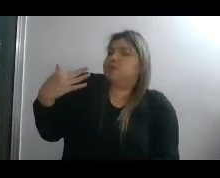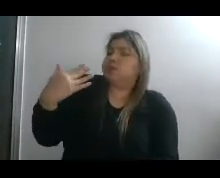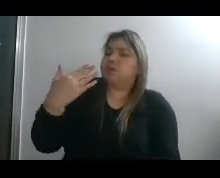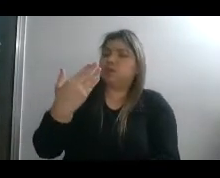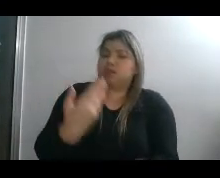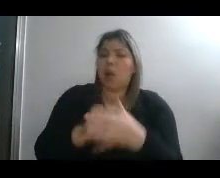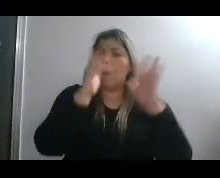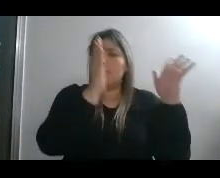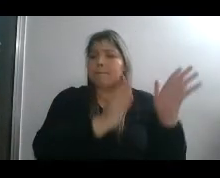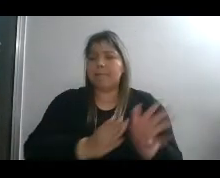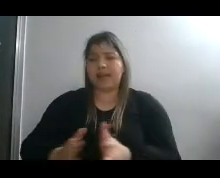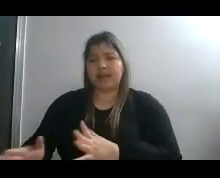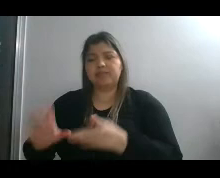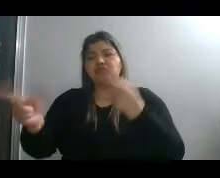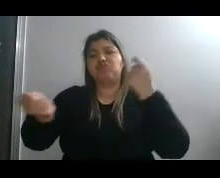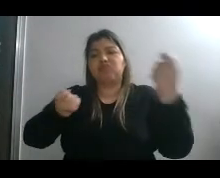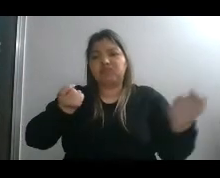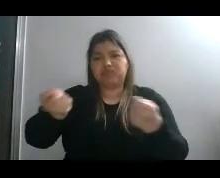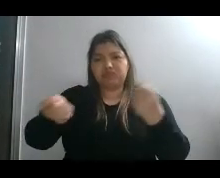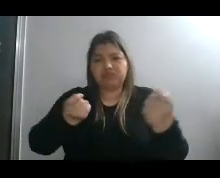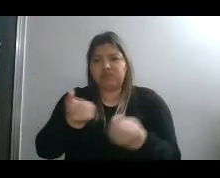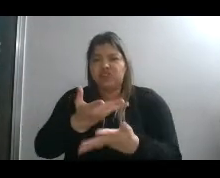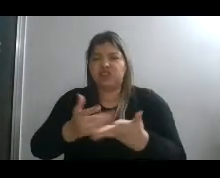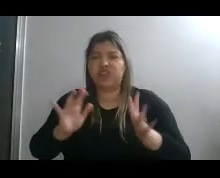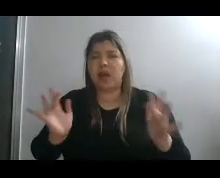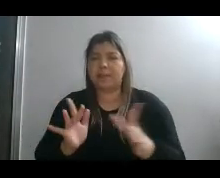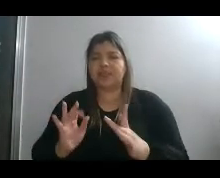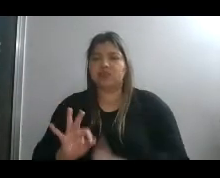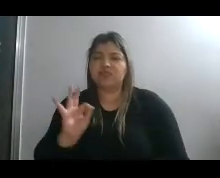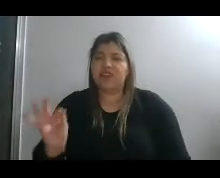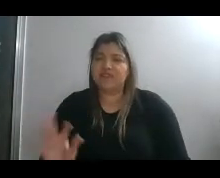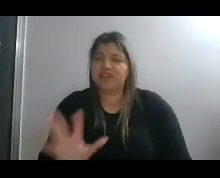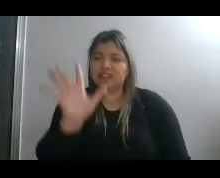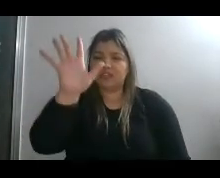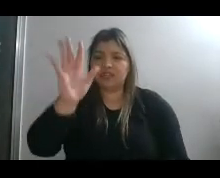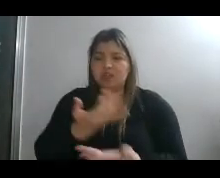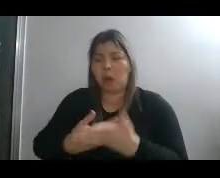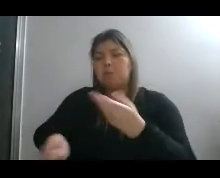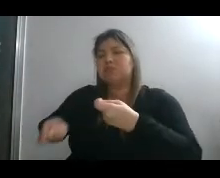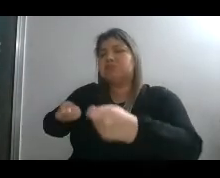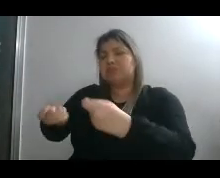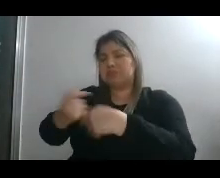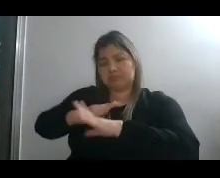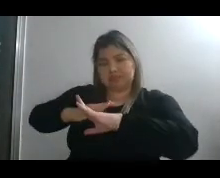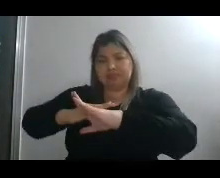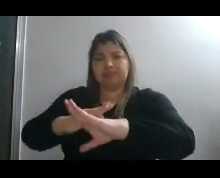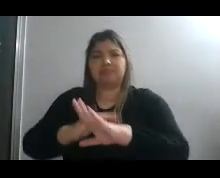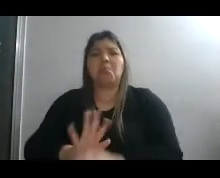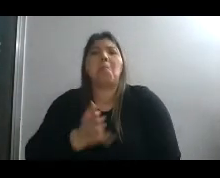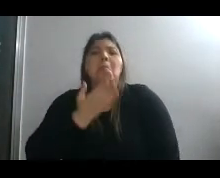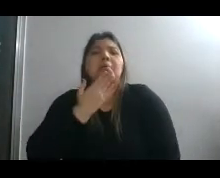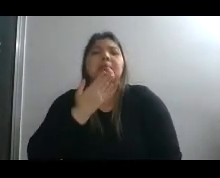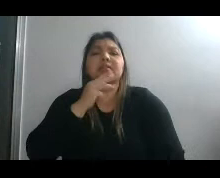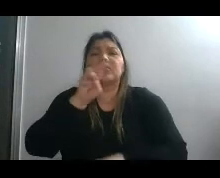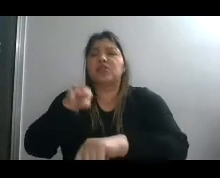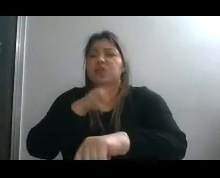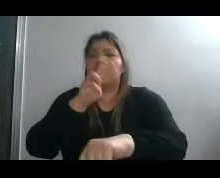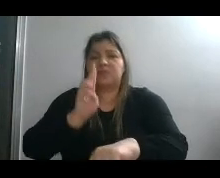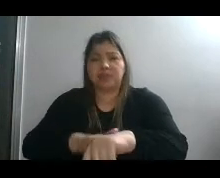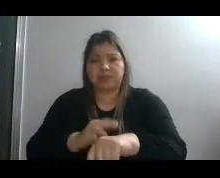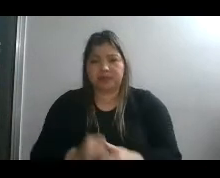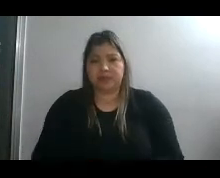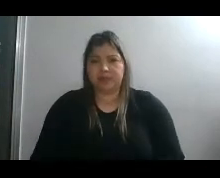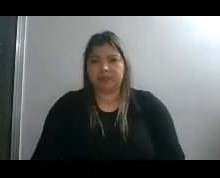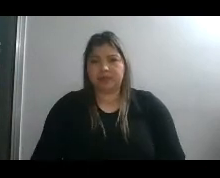de prevención y control de infecciones en los entornos de atención médica, o sea, tengo mi capacidad normal, ¿sí?